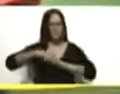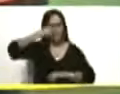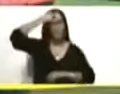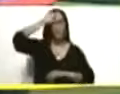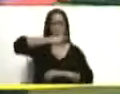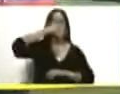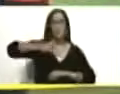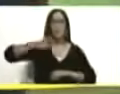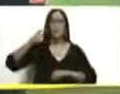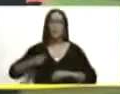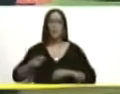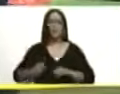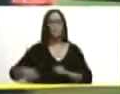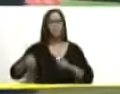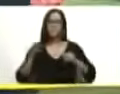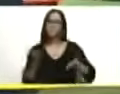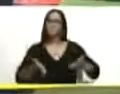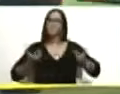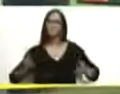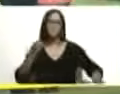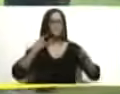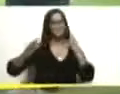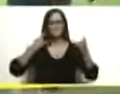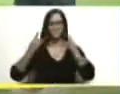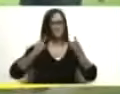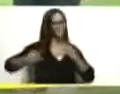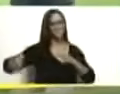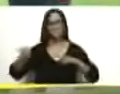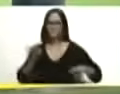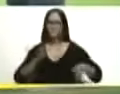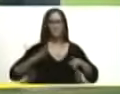corazón del pueblo. Uno, dos, ¡adívate!